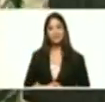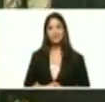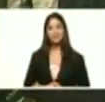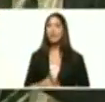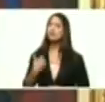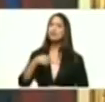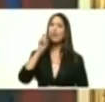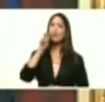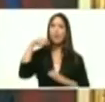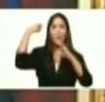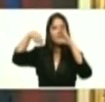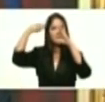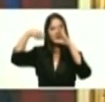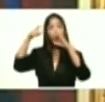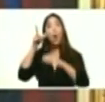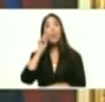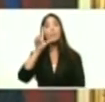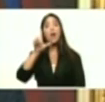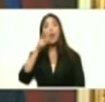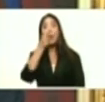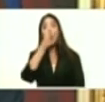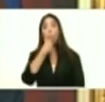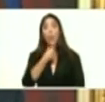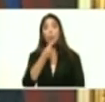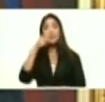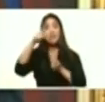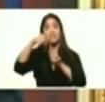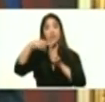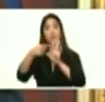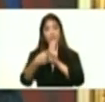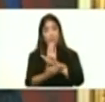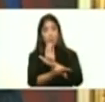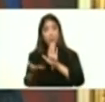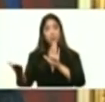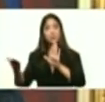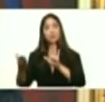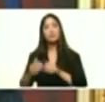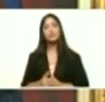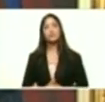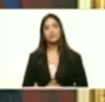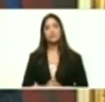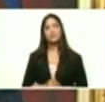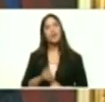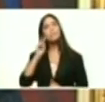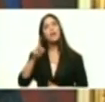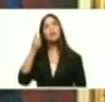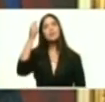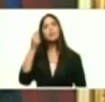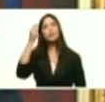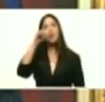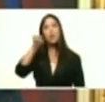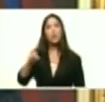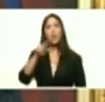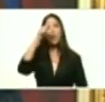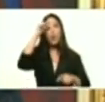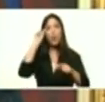yo estaba viendo un video, que Luis José, BTV sacó, donde aparece el diputado Julio Borges,